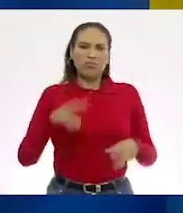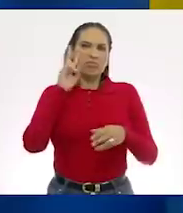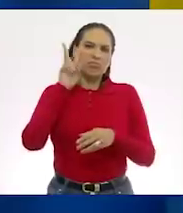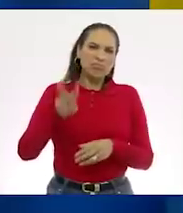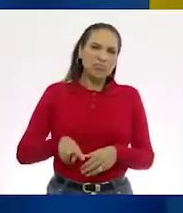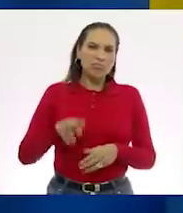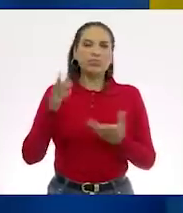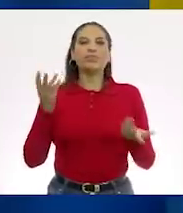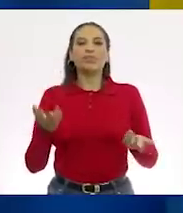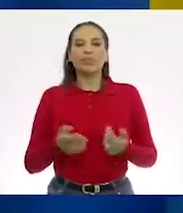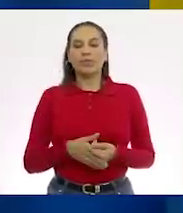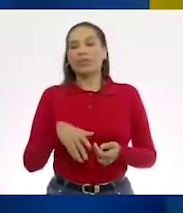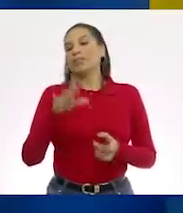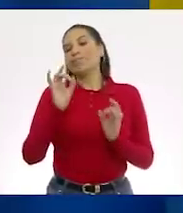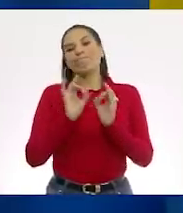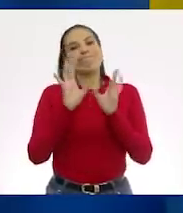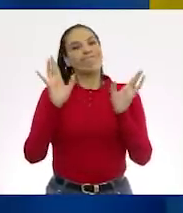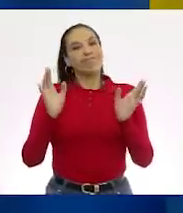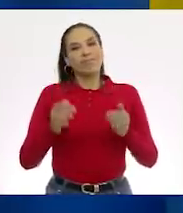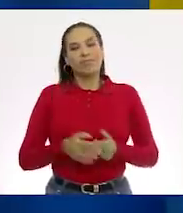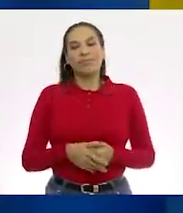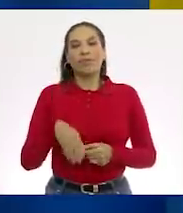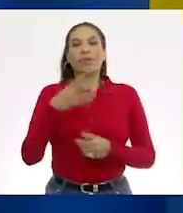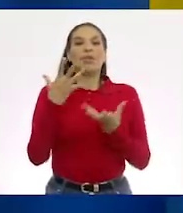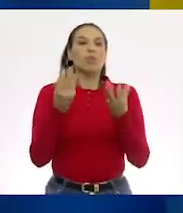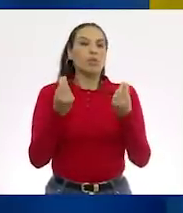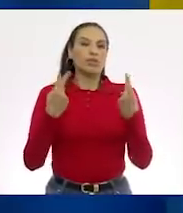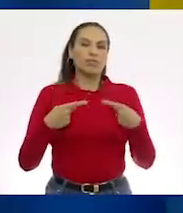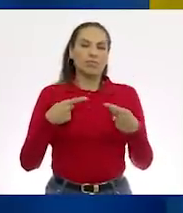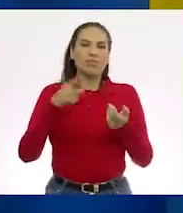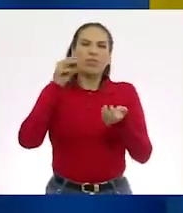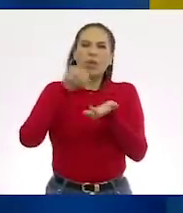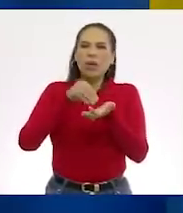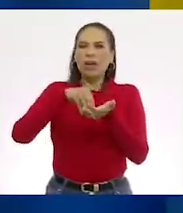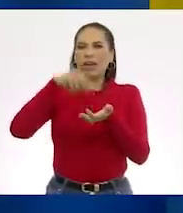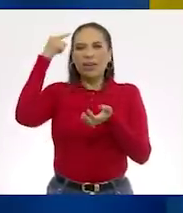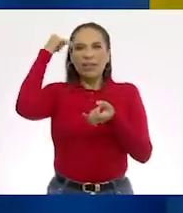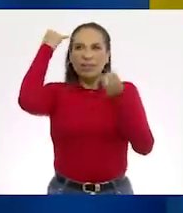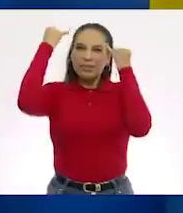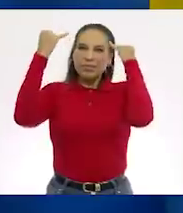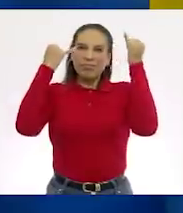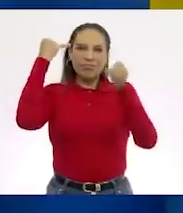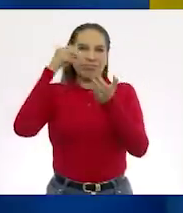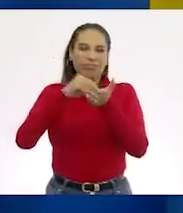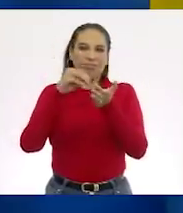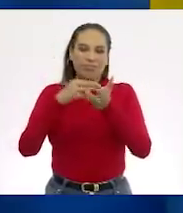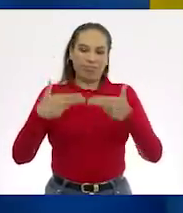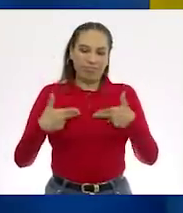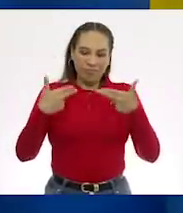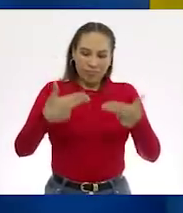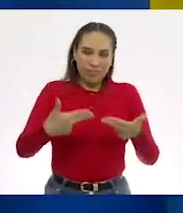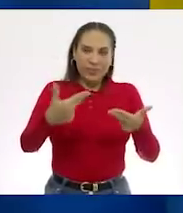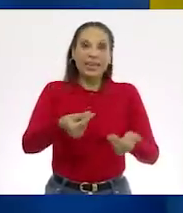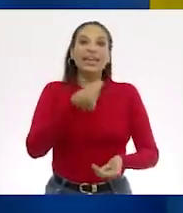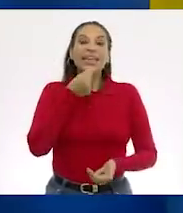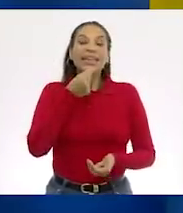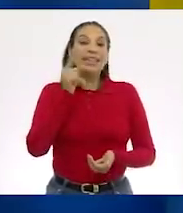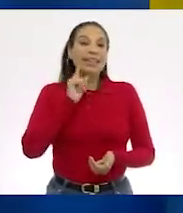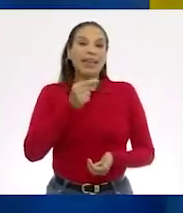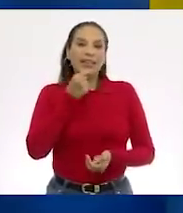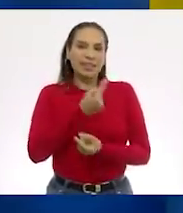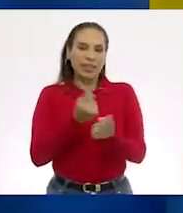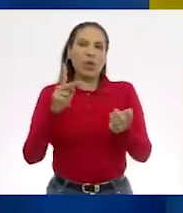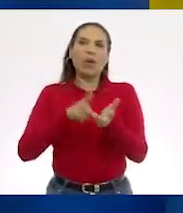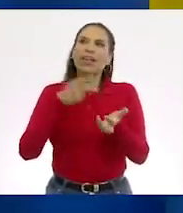es. Desafortunadamente, muchas personas siguen con ese tipo de prejuicios y los heredan a niñas y niños, quienes